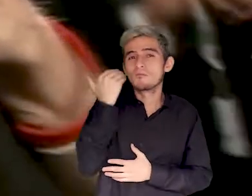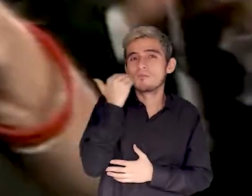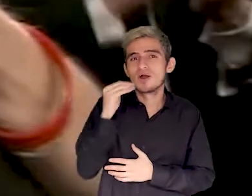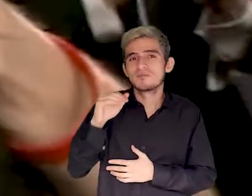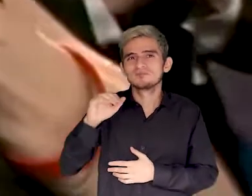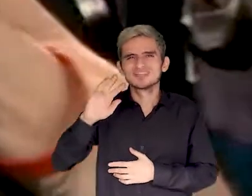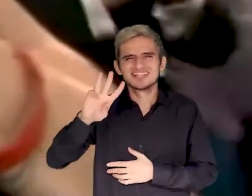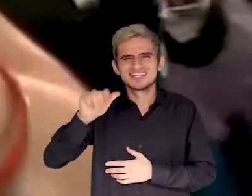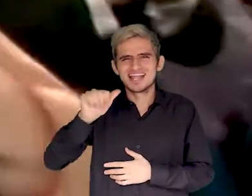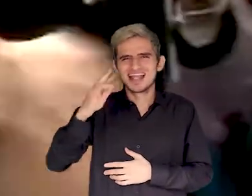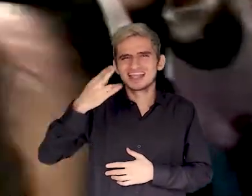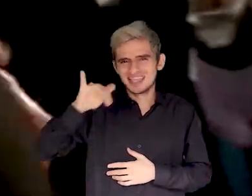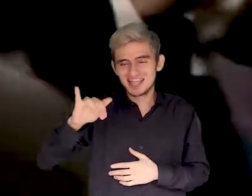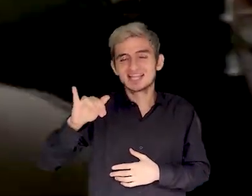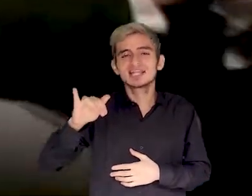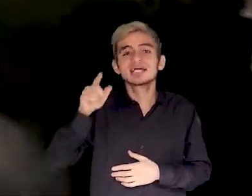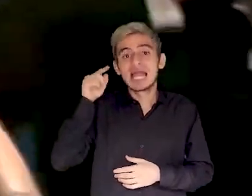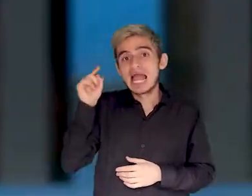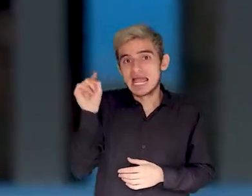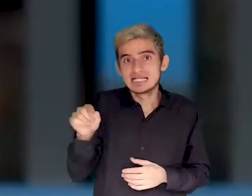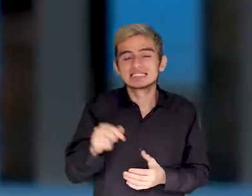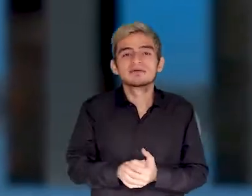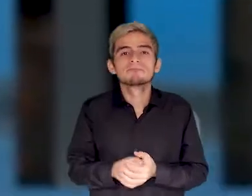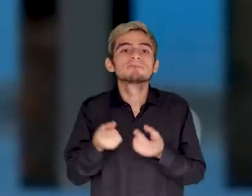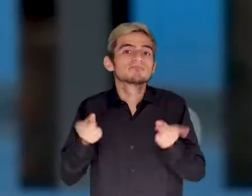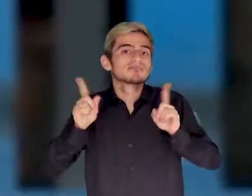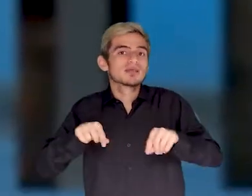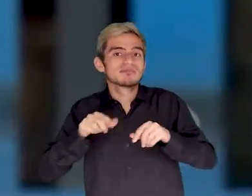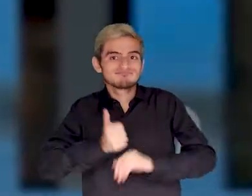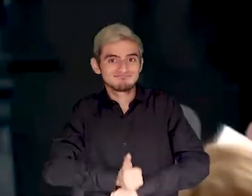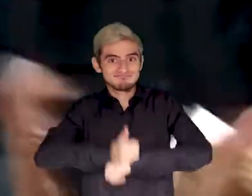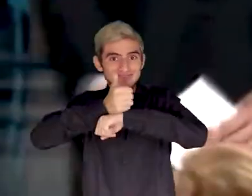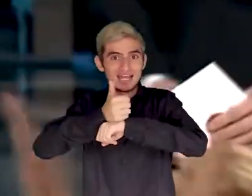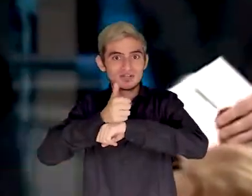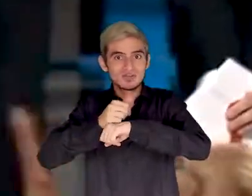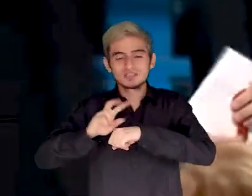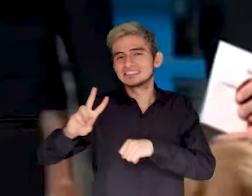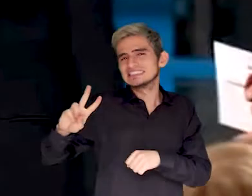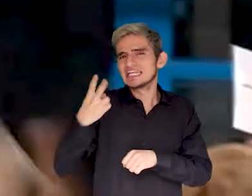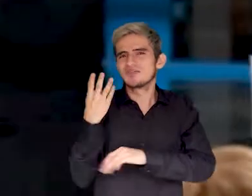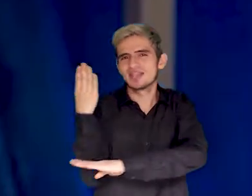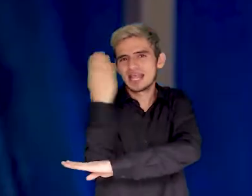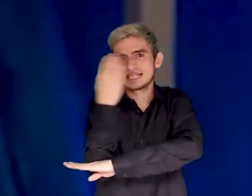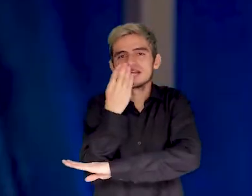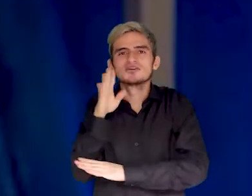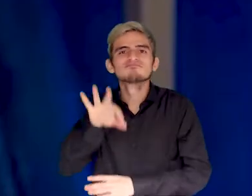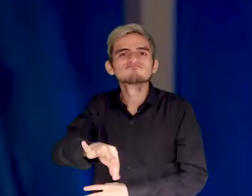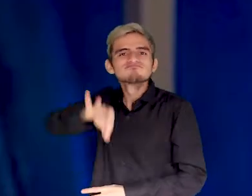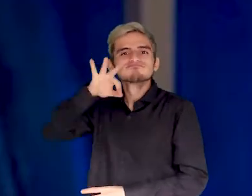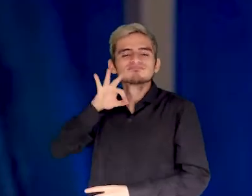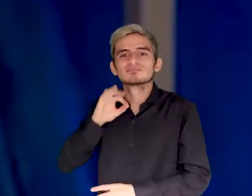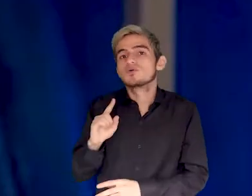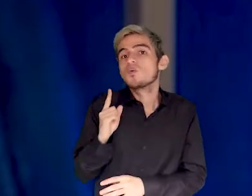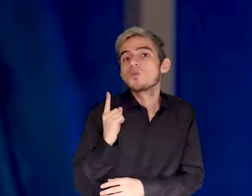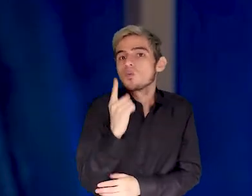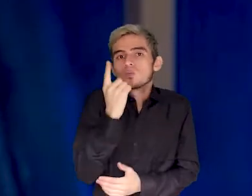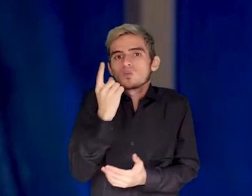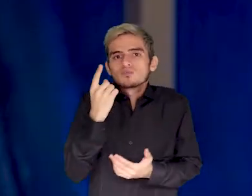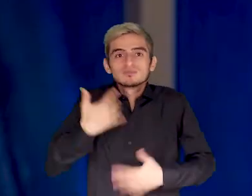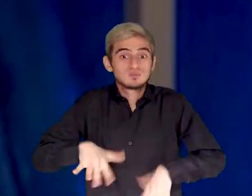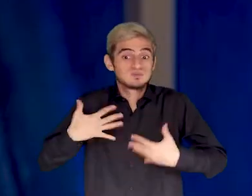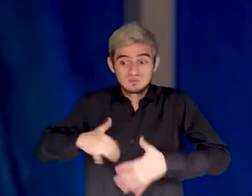Catherine Bigelow con The Hurt Locker en 2018 y Chloe Zhao con Nomadland en 2020 han sido las únicas